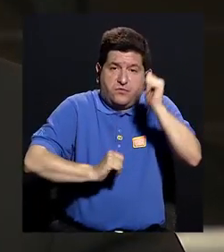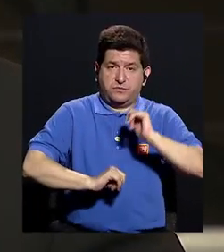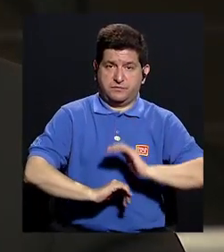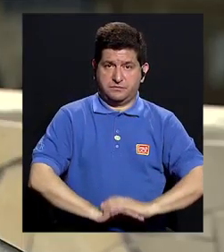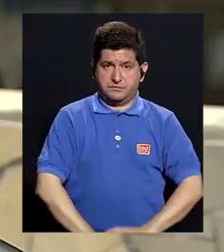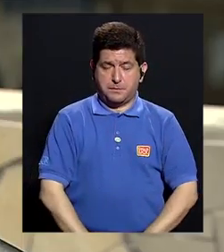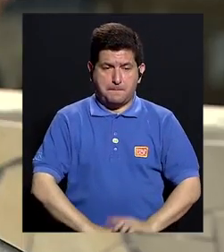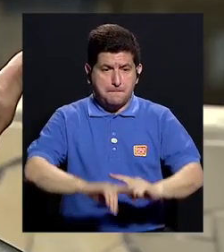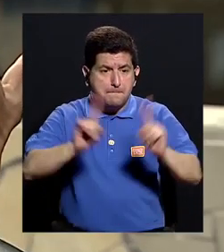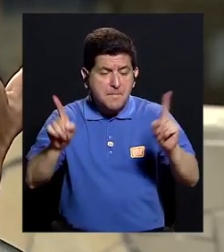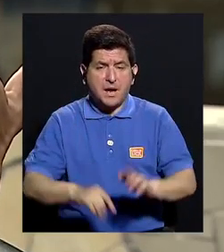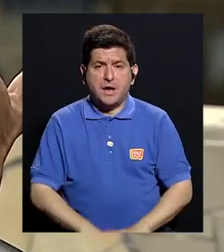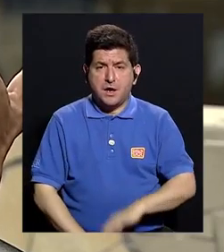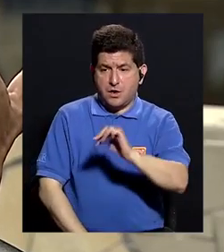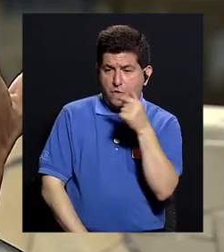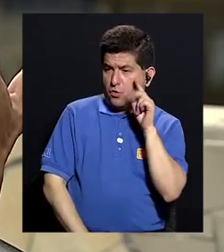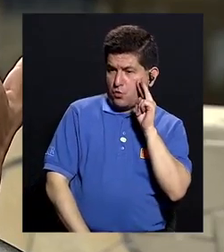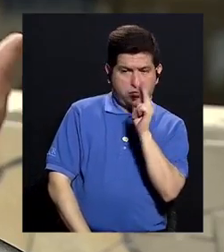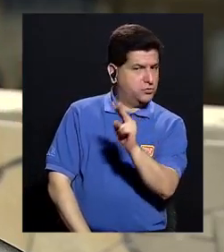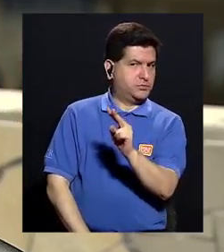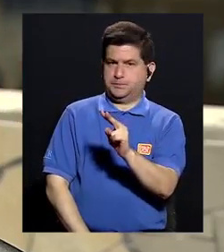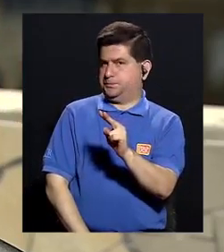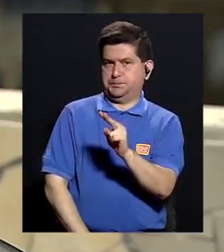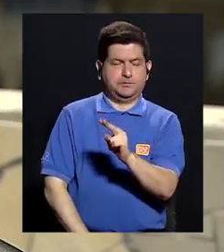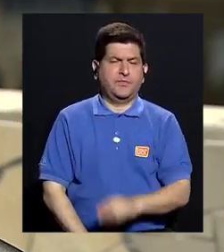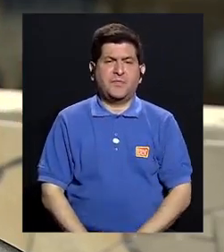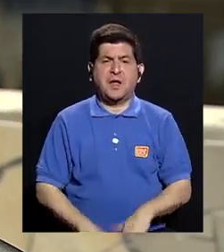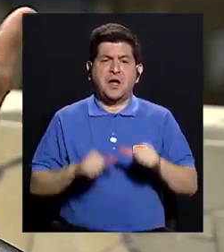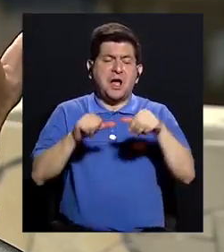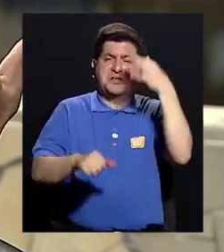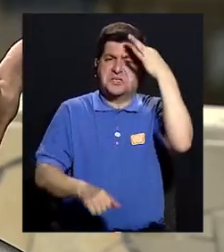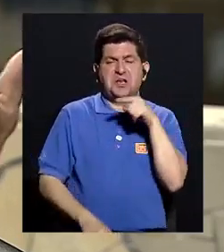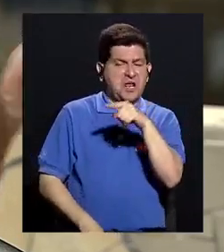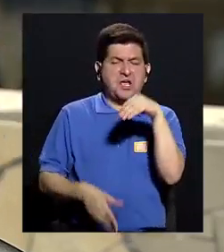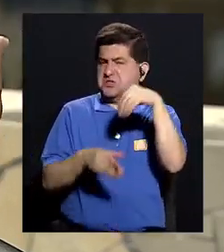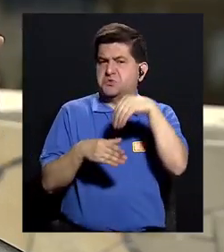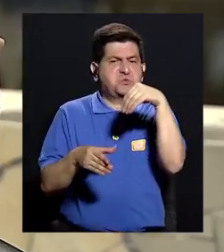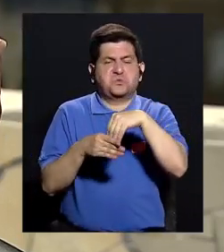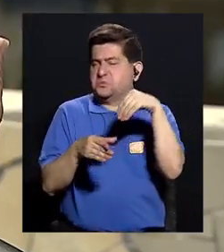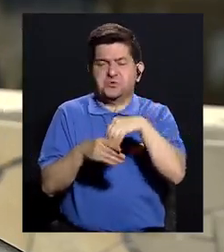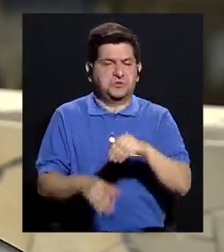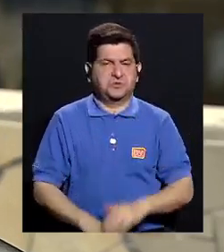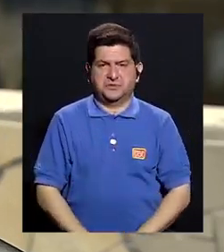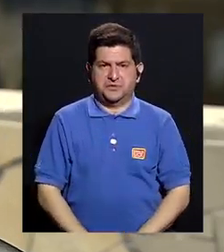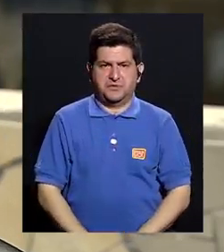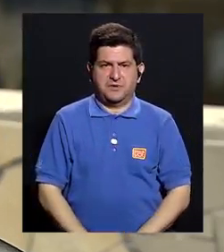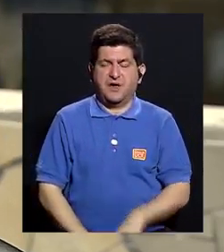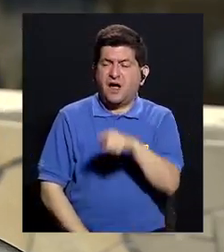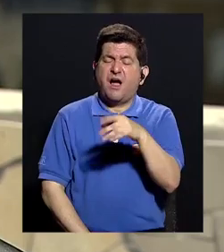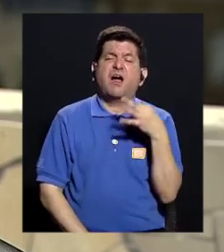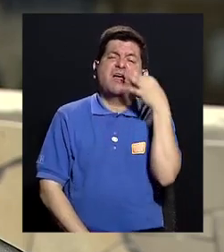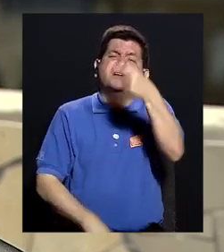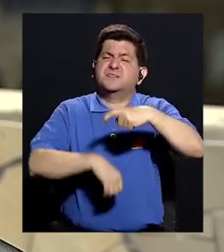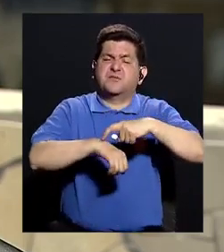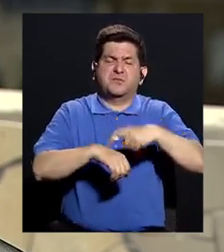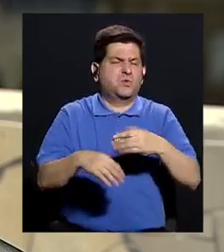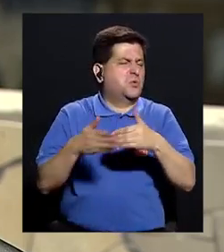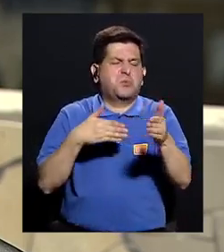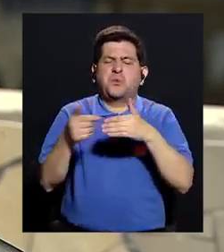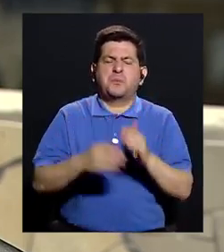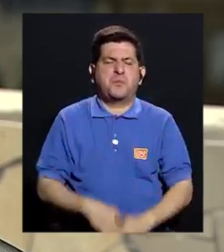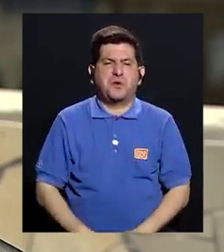exacto pero como el otro no lo veo entonces seguimos creyendo que no es una inversión y que como es a largo plazo entonces no que